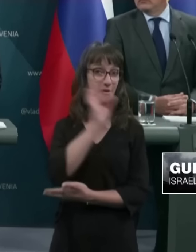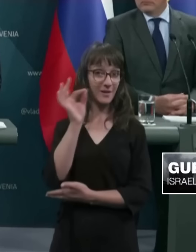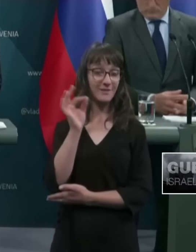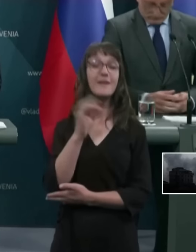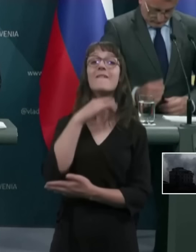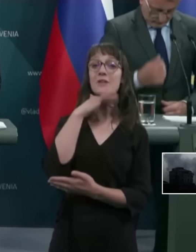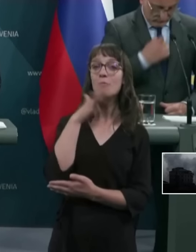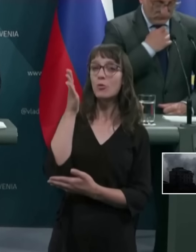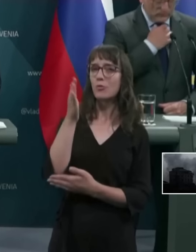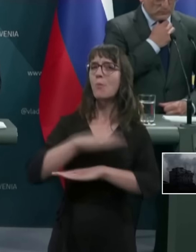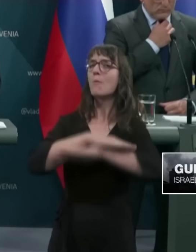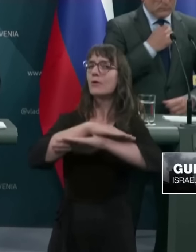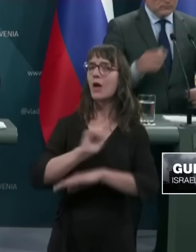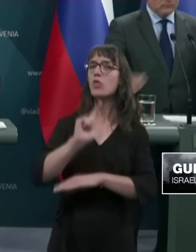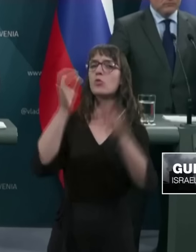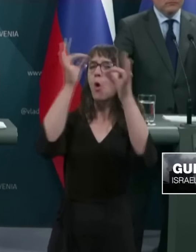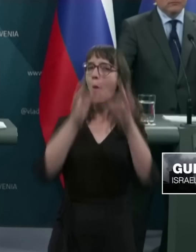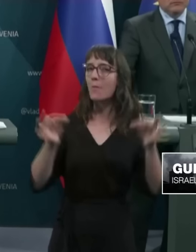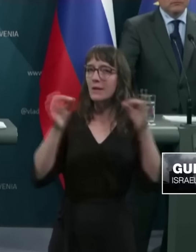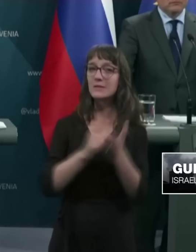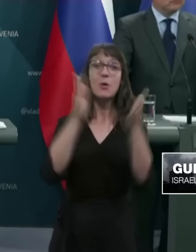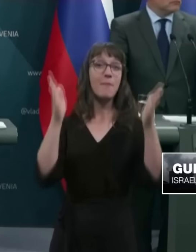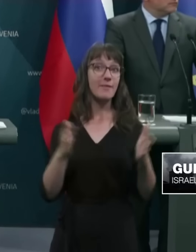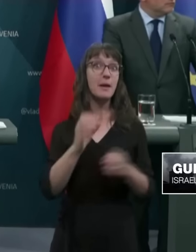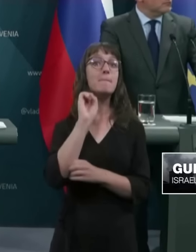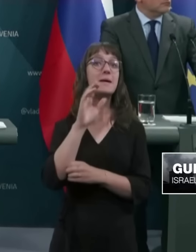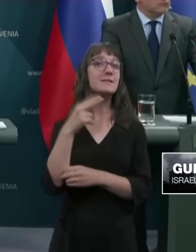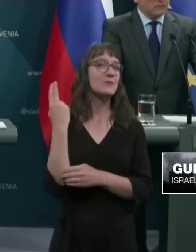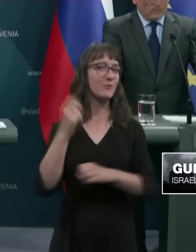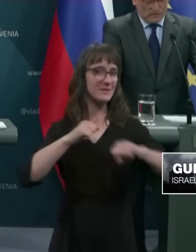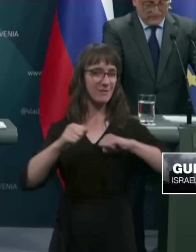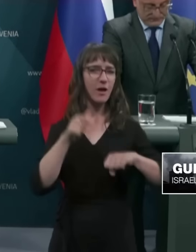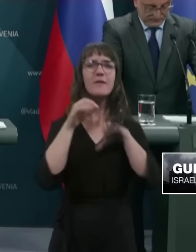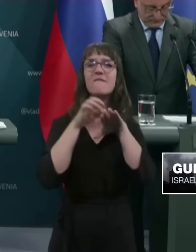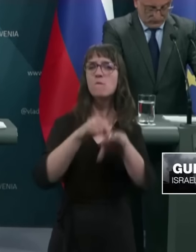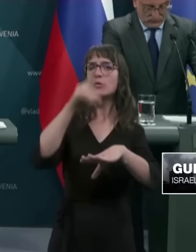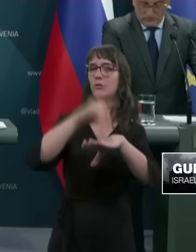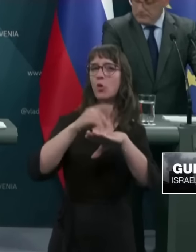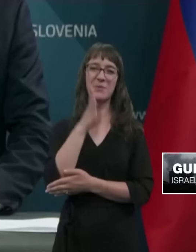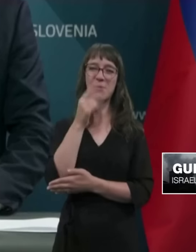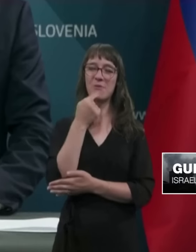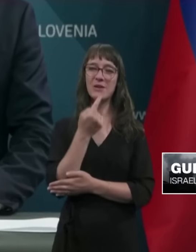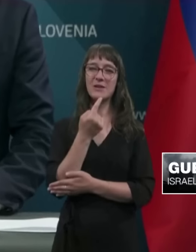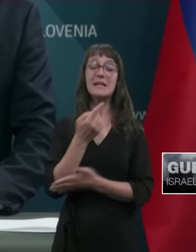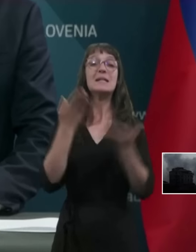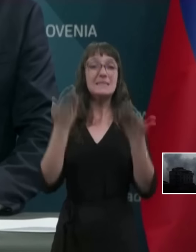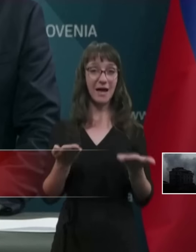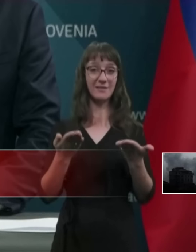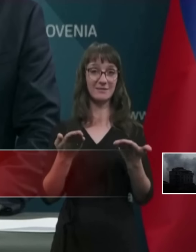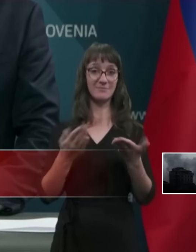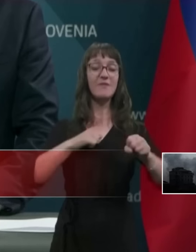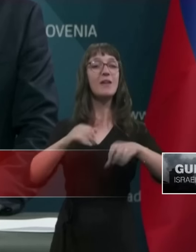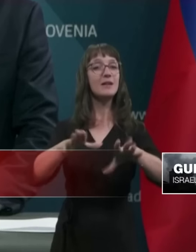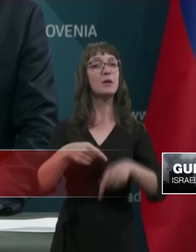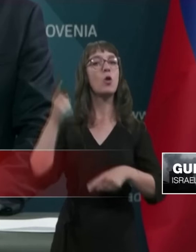El momento ha llegado. Así anunció el primer ministro de Eslovenia el reconocimiento de Palestina como Estado soberano. Hoy el gobierno